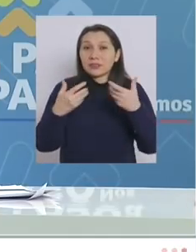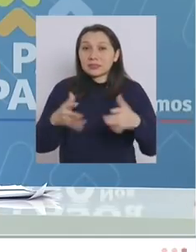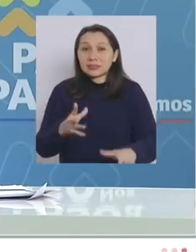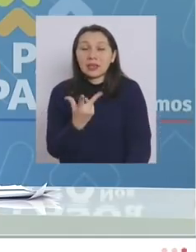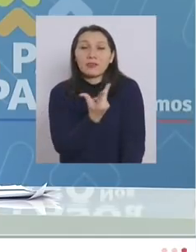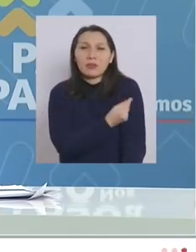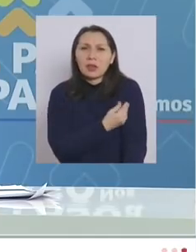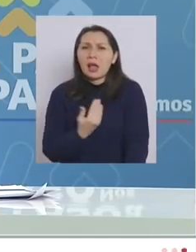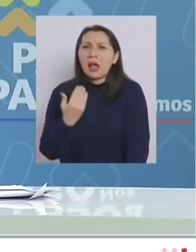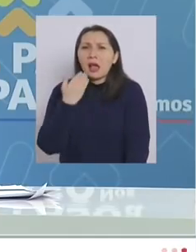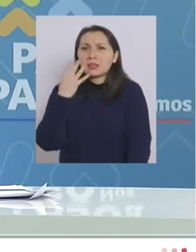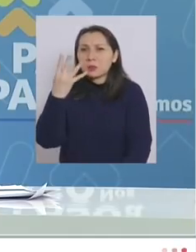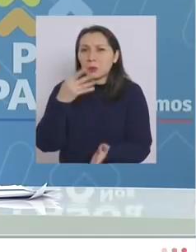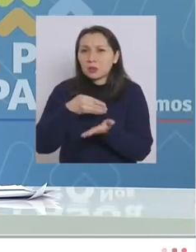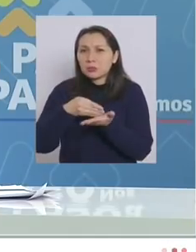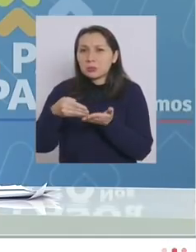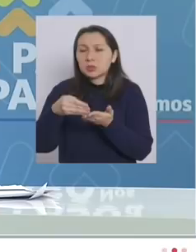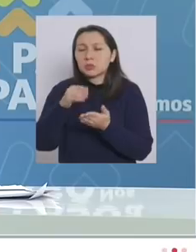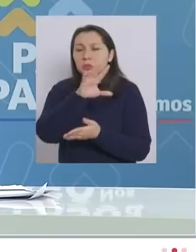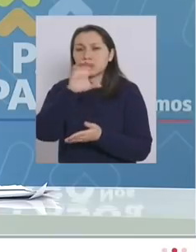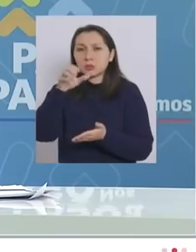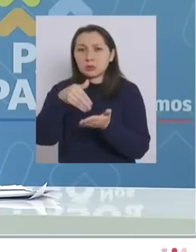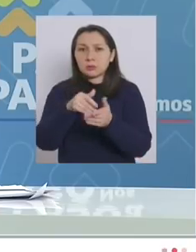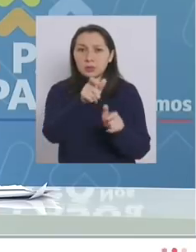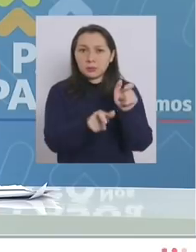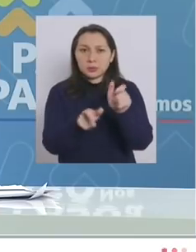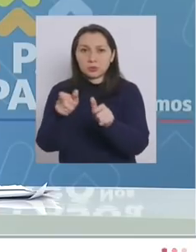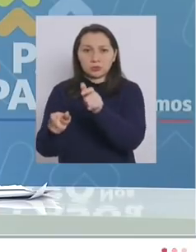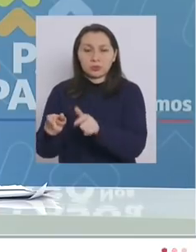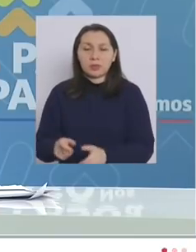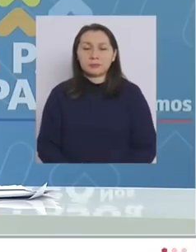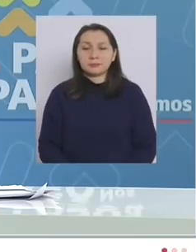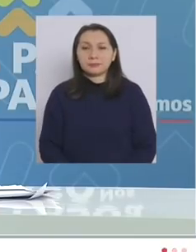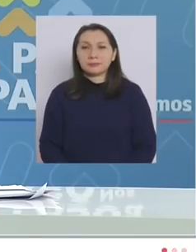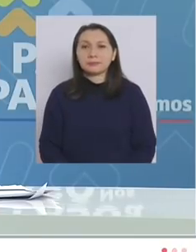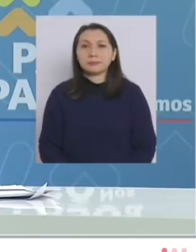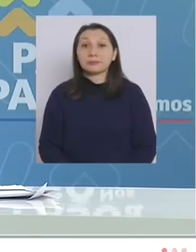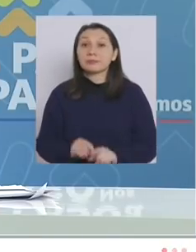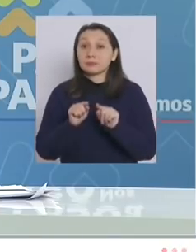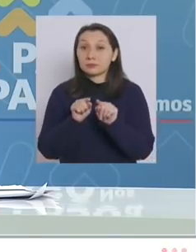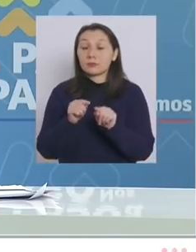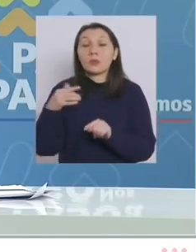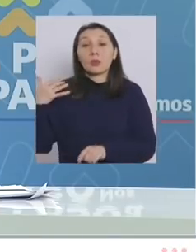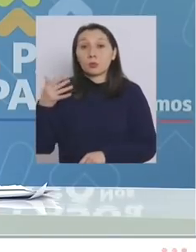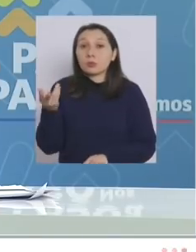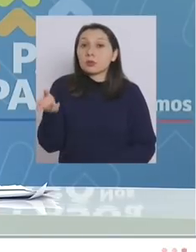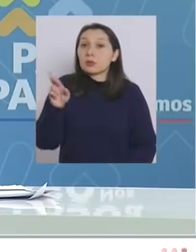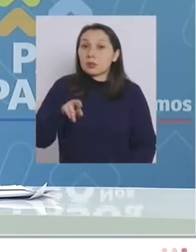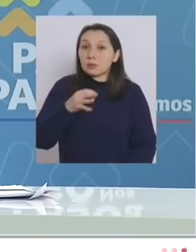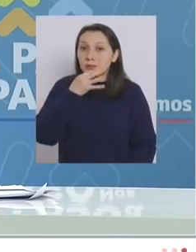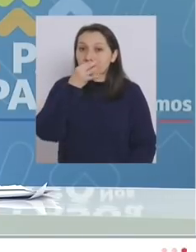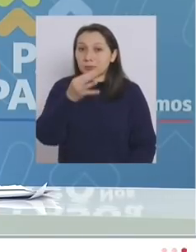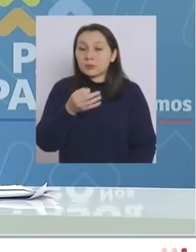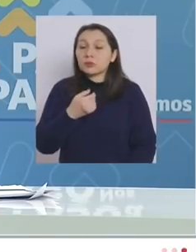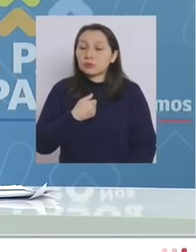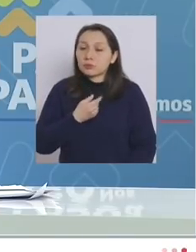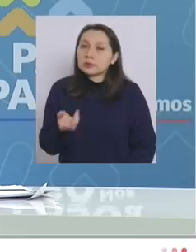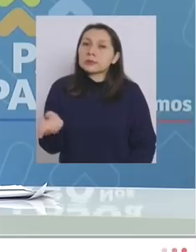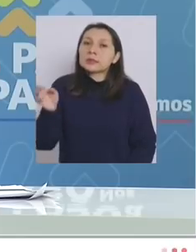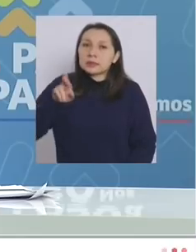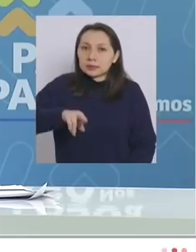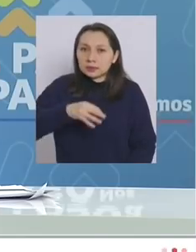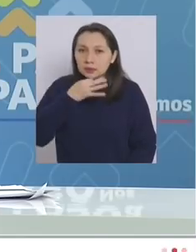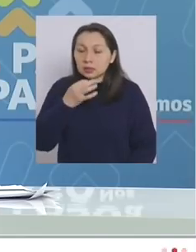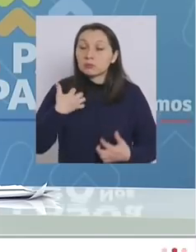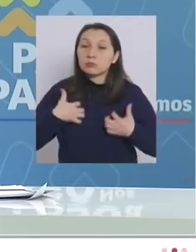a casi 4,5 millones de personas. Esto es muy importante recalcarlo y vuelvo a repetir